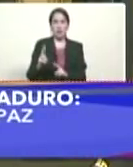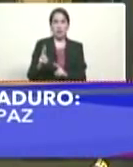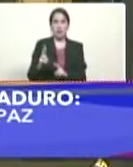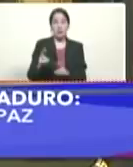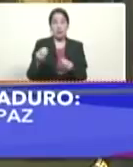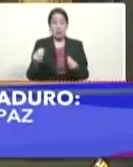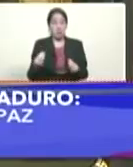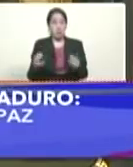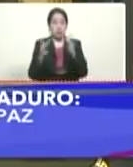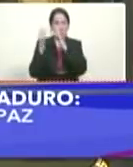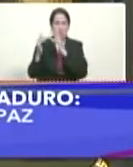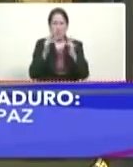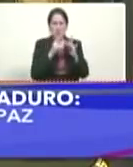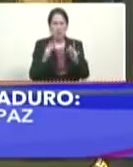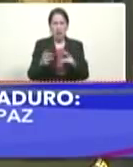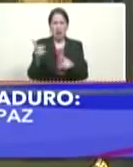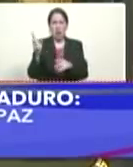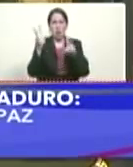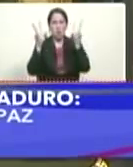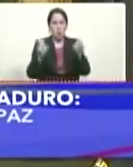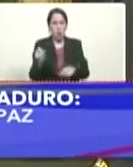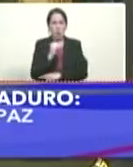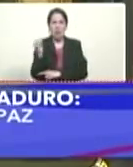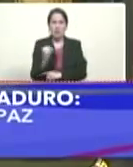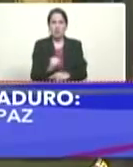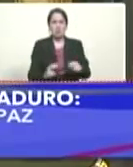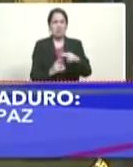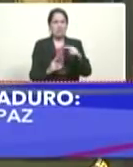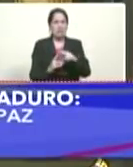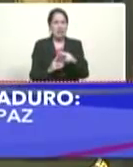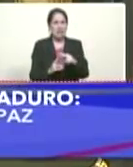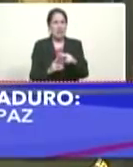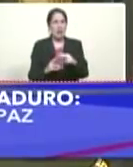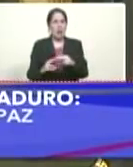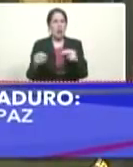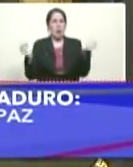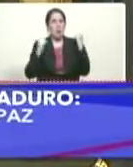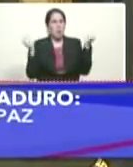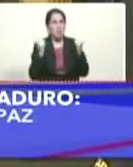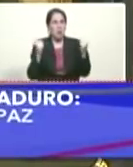recolectamos el mismo el zulia al táchira mérida trujillo